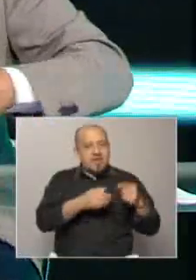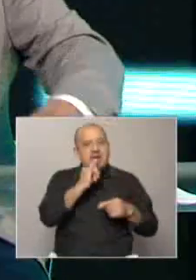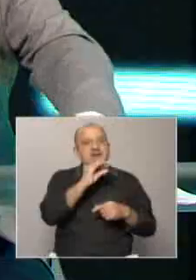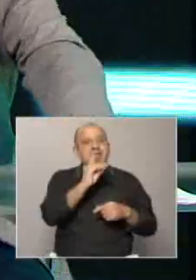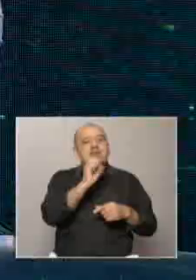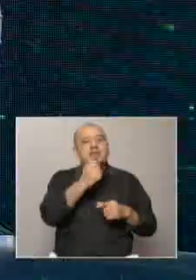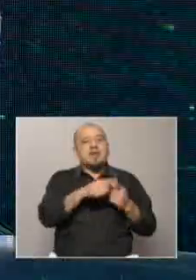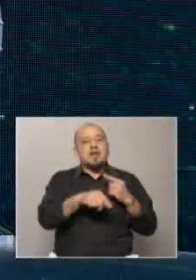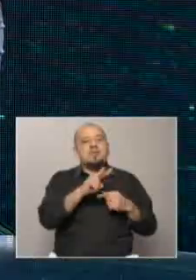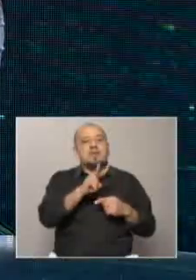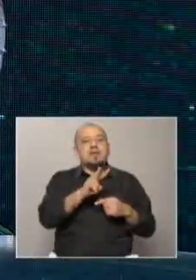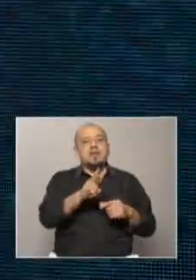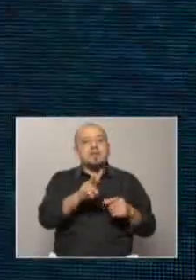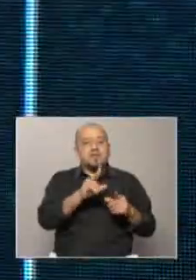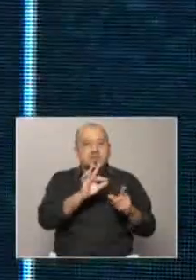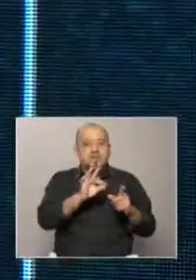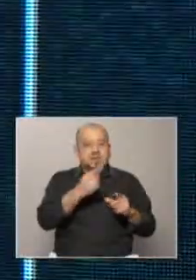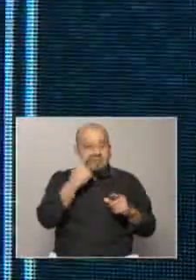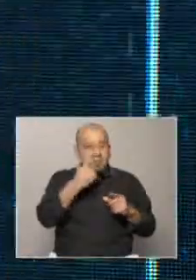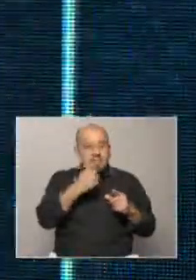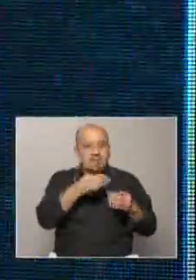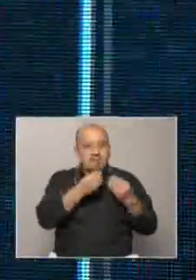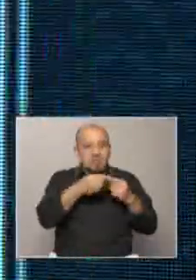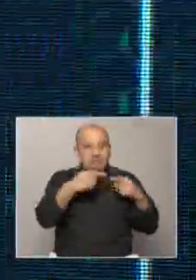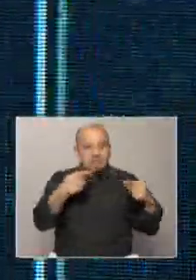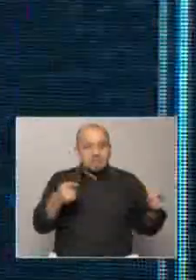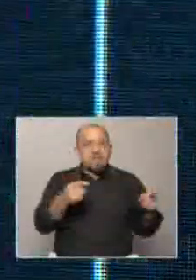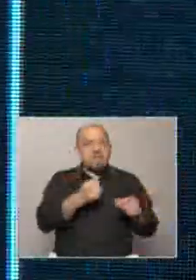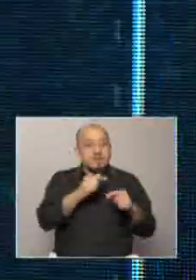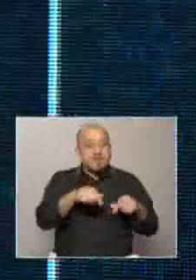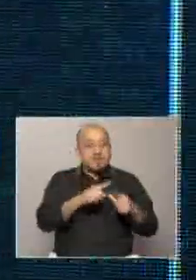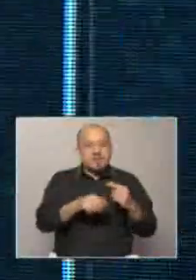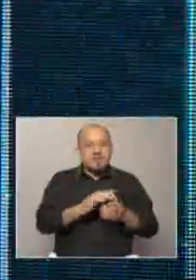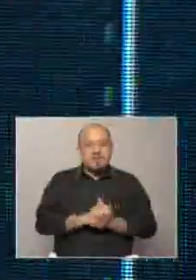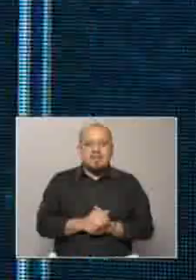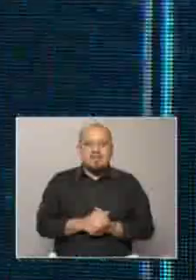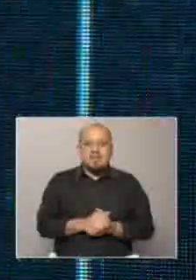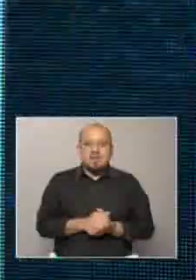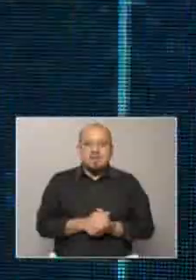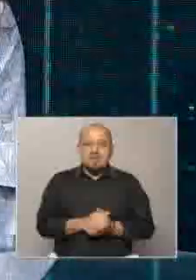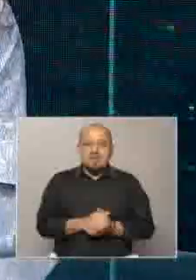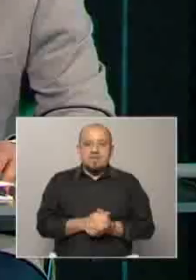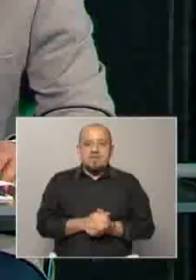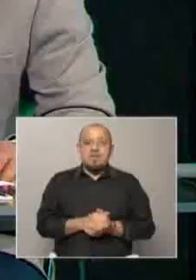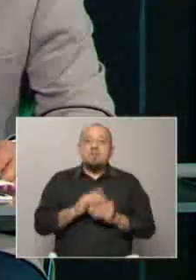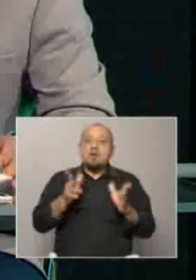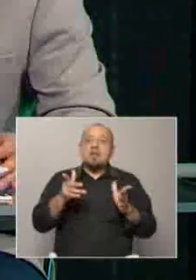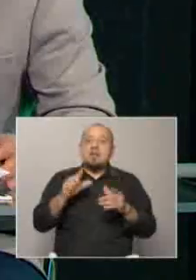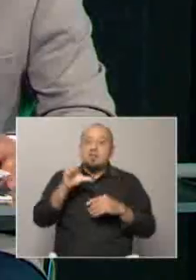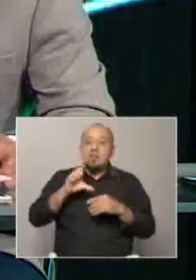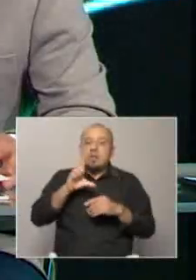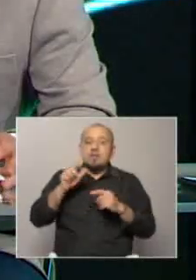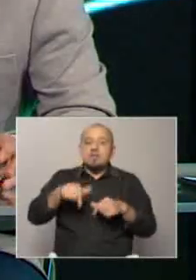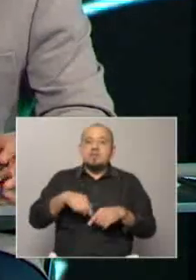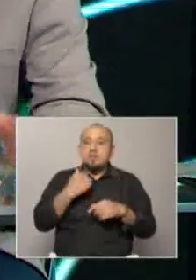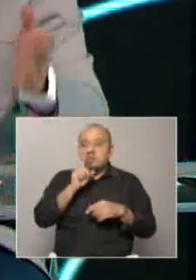Idea Vilariño va a estar divino, con muchas cosas que no han salido hasta ahora sobre Idea Vilariño. Mucha expectativa. Y bueno, para la nostalgia ya nos prendemos con Mente